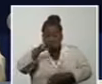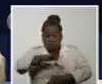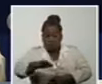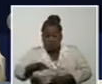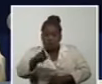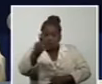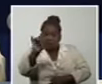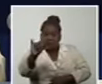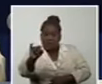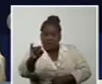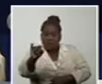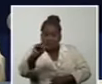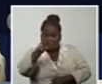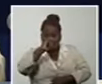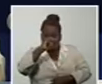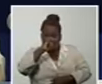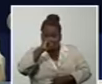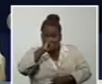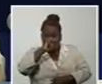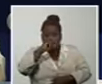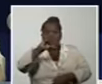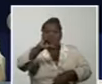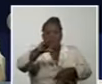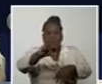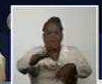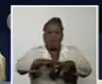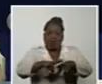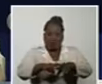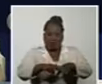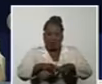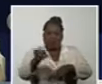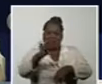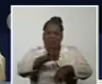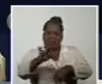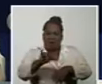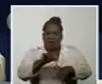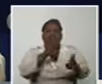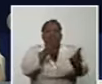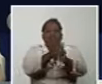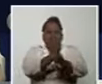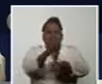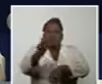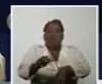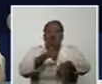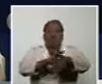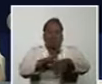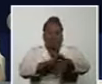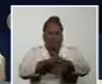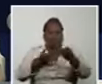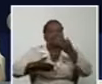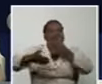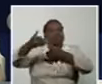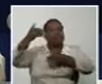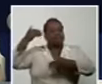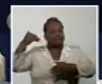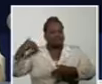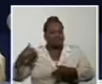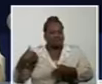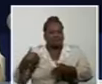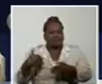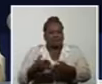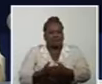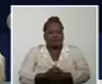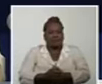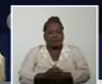edad, también de Centro Habana, y contacto también de un caso confirmado. De